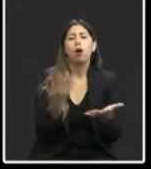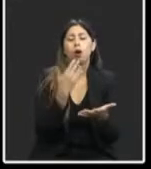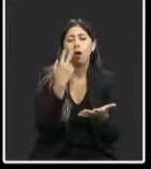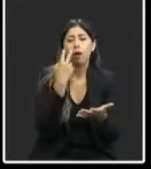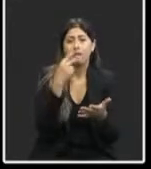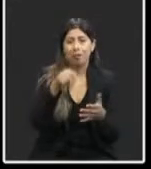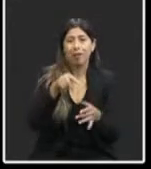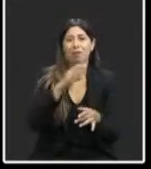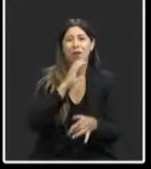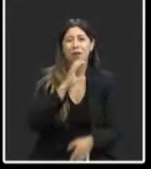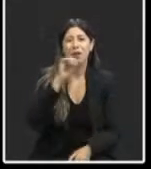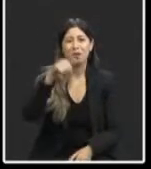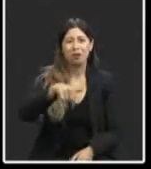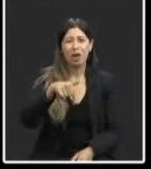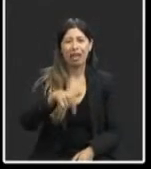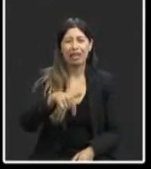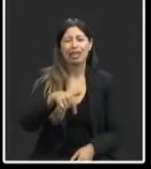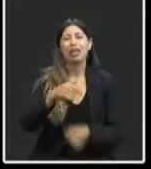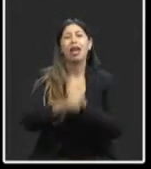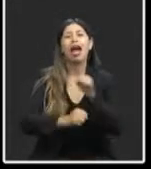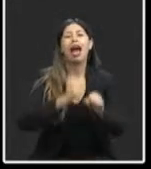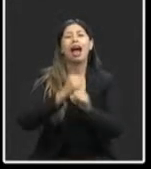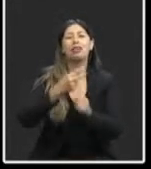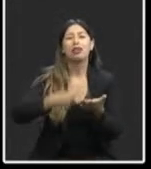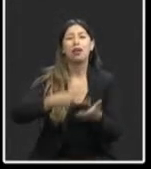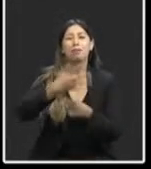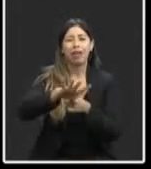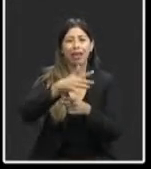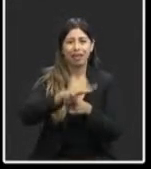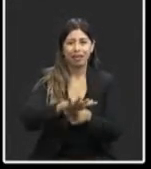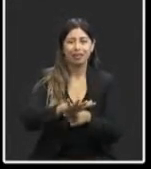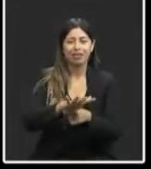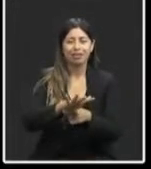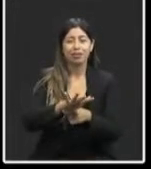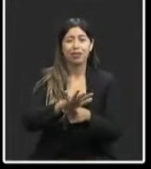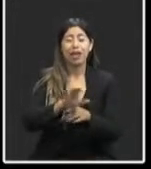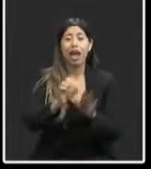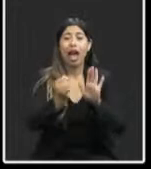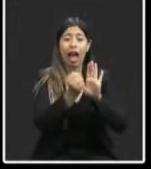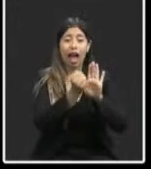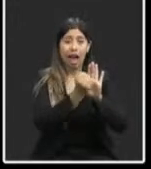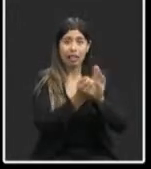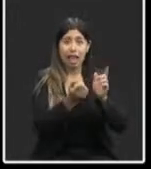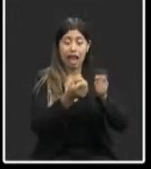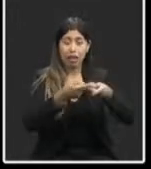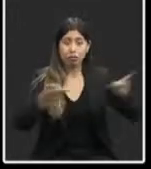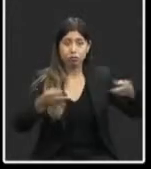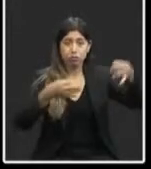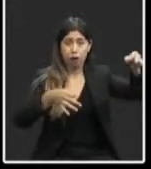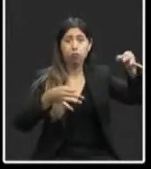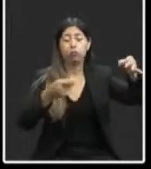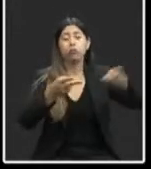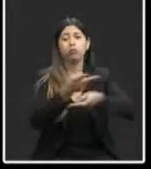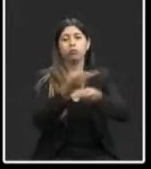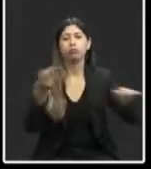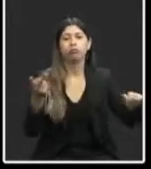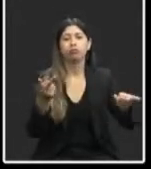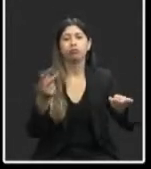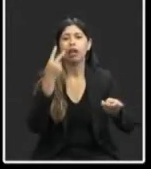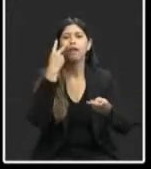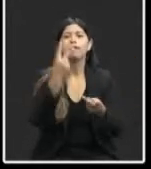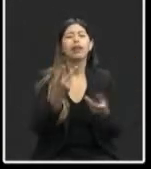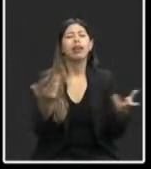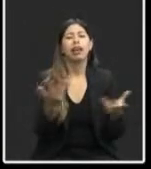aquí en 2015. Este artículo salió en el Financial Times, donde se veía que